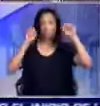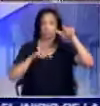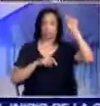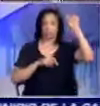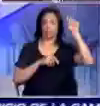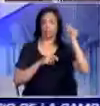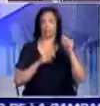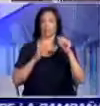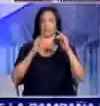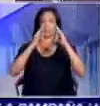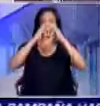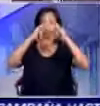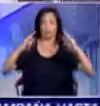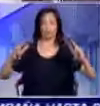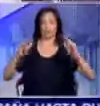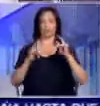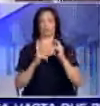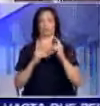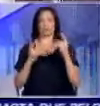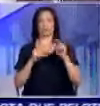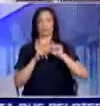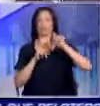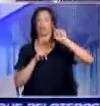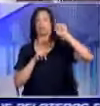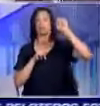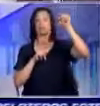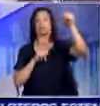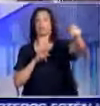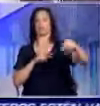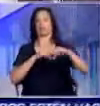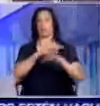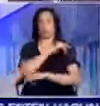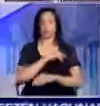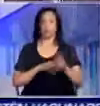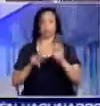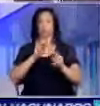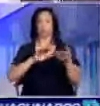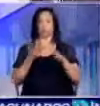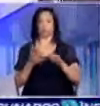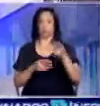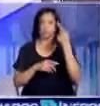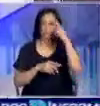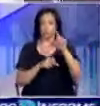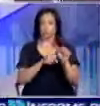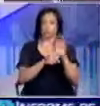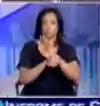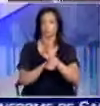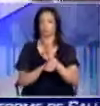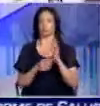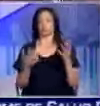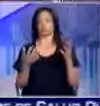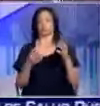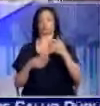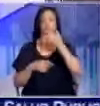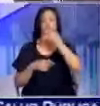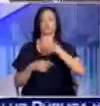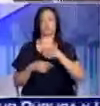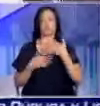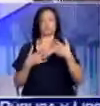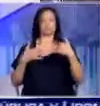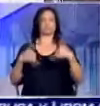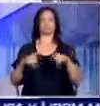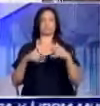ir debajo de una carpa a juncu allá en el campo a velar una persona que se murió por covid porque en diciembre estuvo